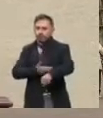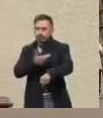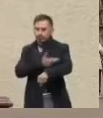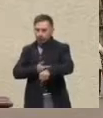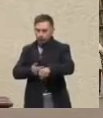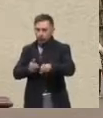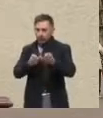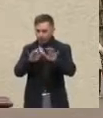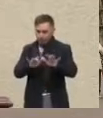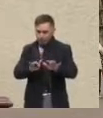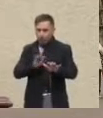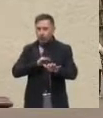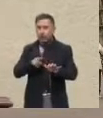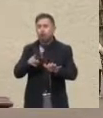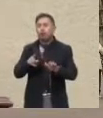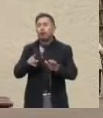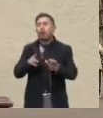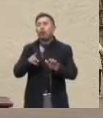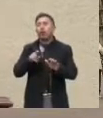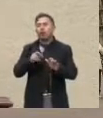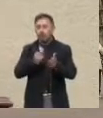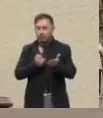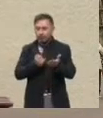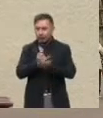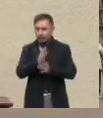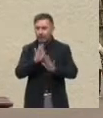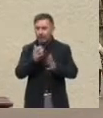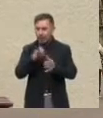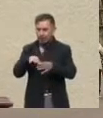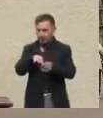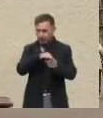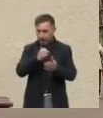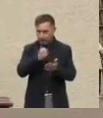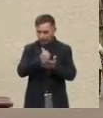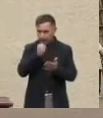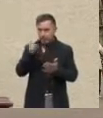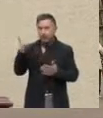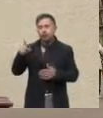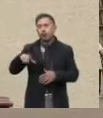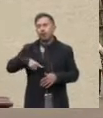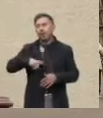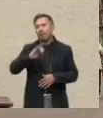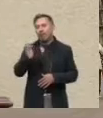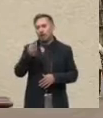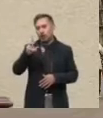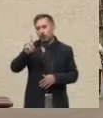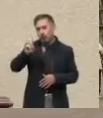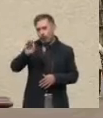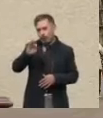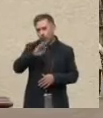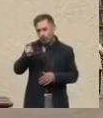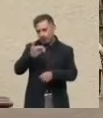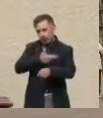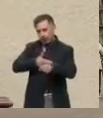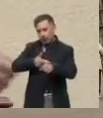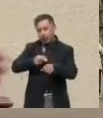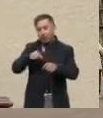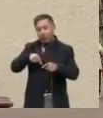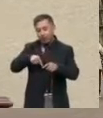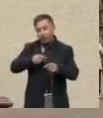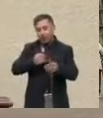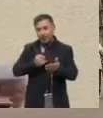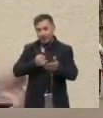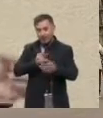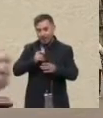para realizar la publicación de las resoluciones aprobadas en el Diario Oficial de la Federación correspondientes dentro de los 15 días a que estas